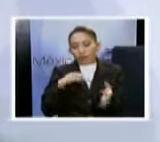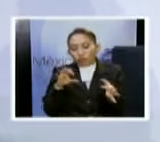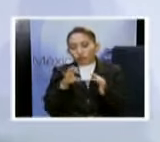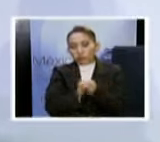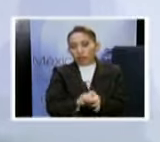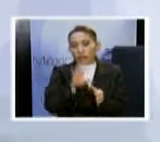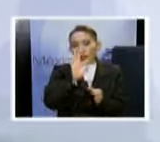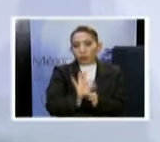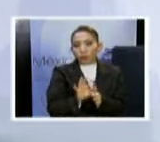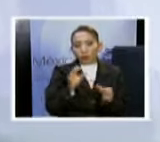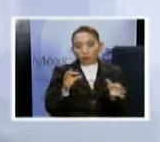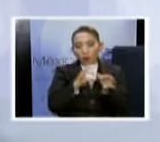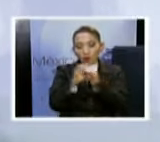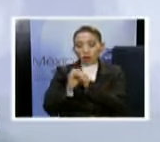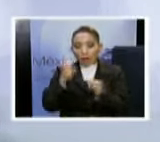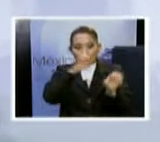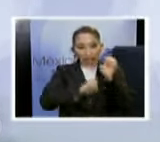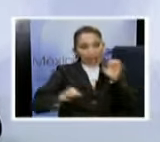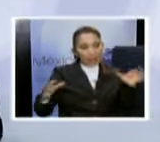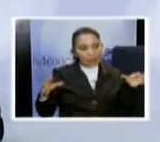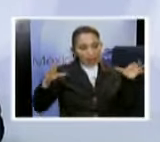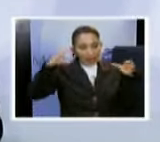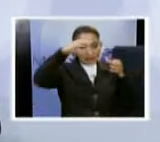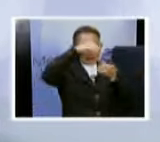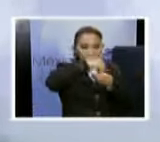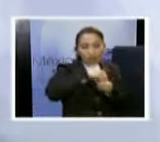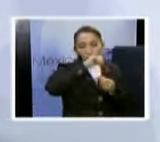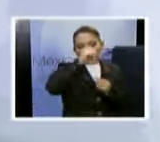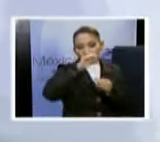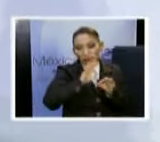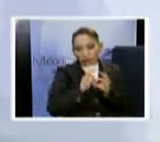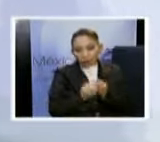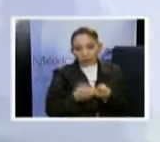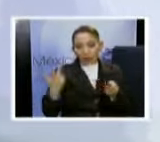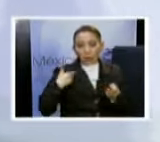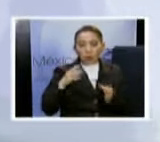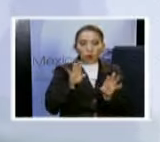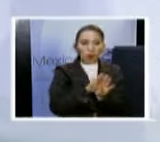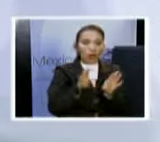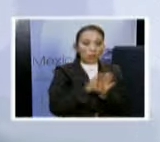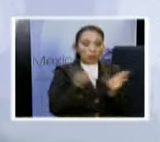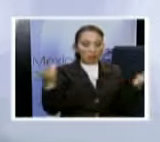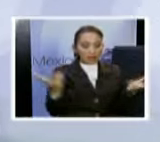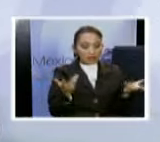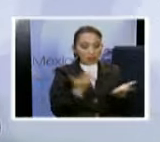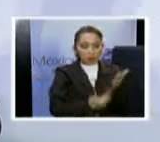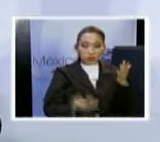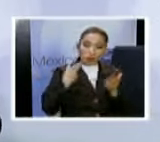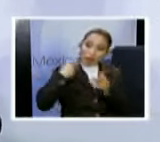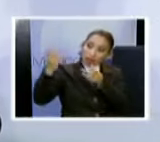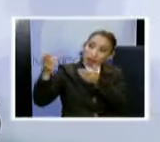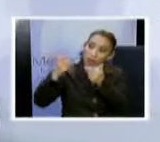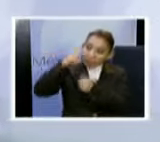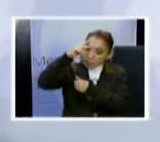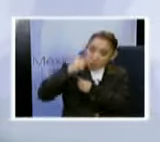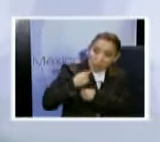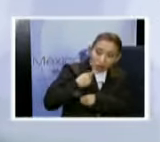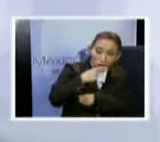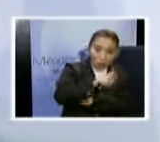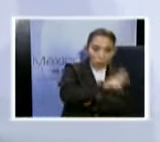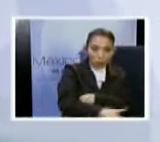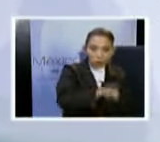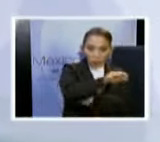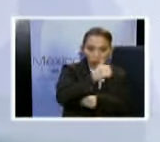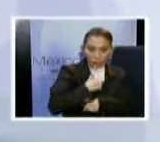en coadyuvantes de la embajada, o por decirlo de otro modo, en los brazos ejecutores de la política exterior de México a nivel